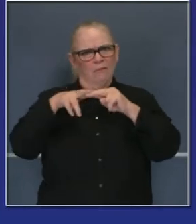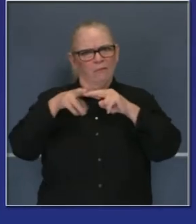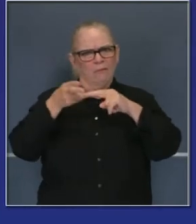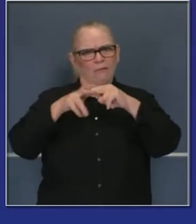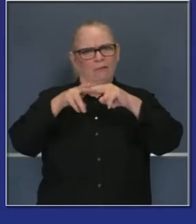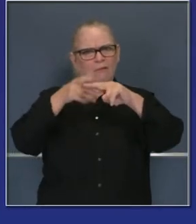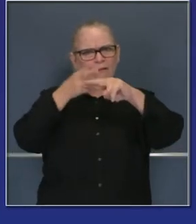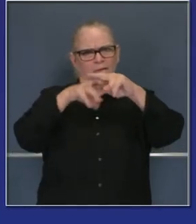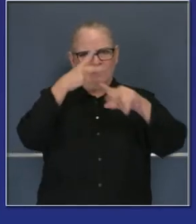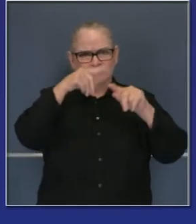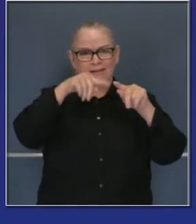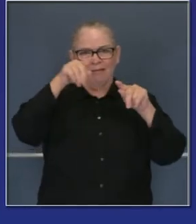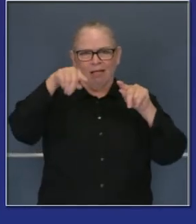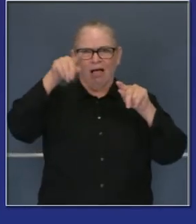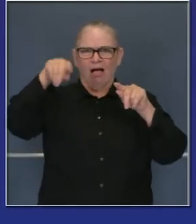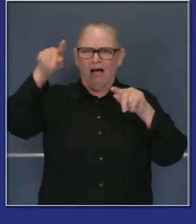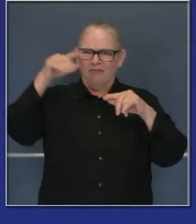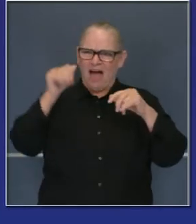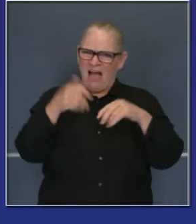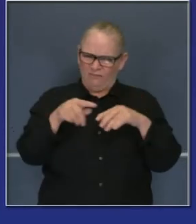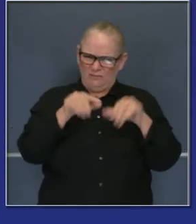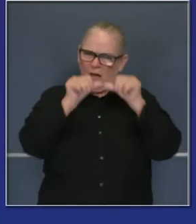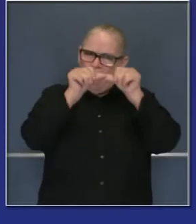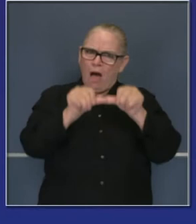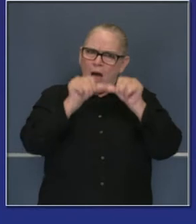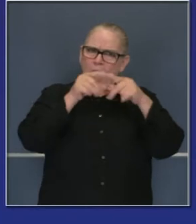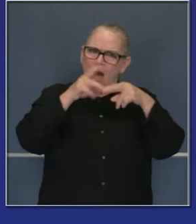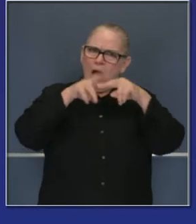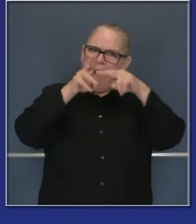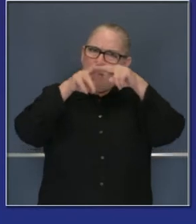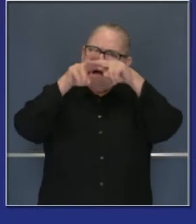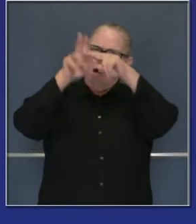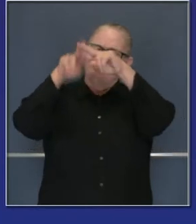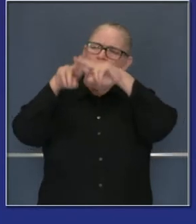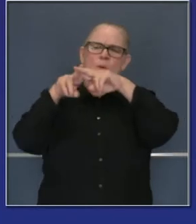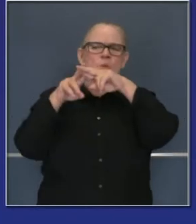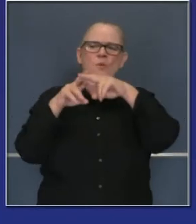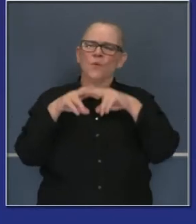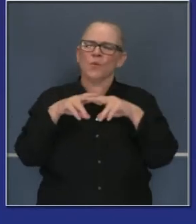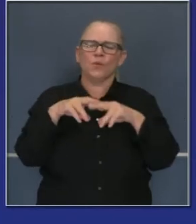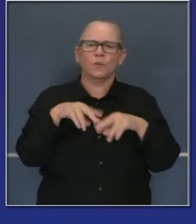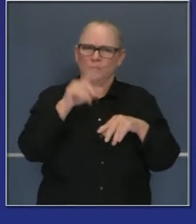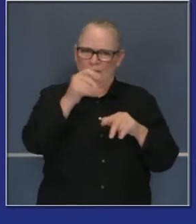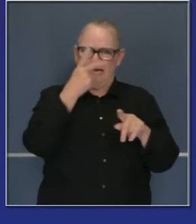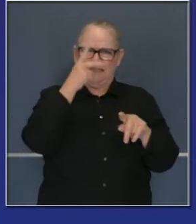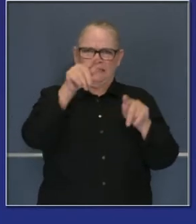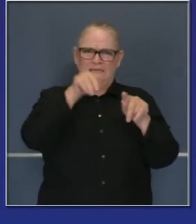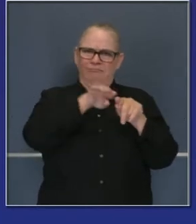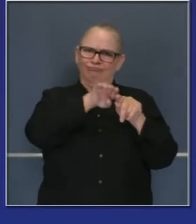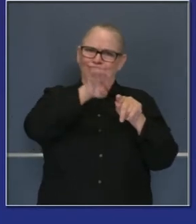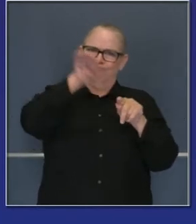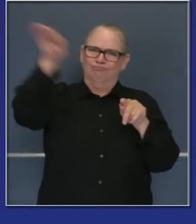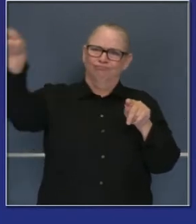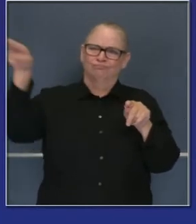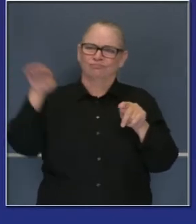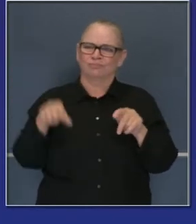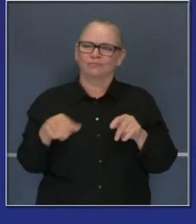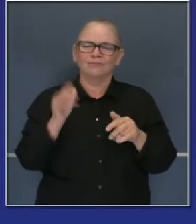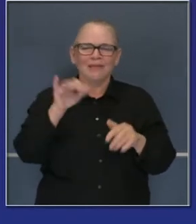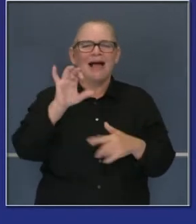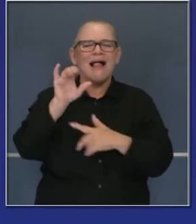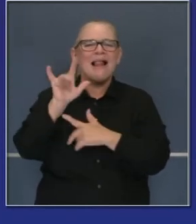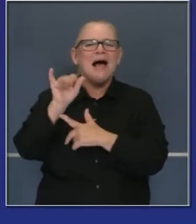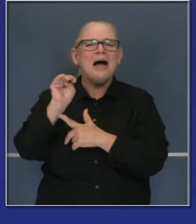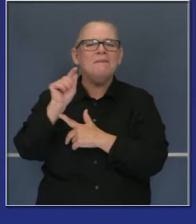se ha visto en las últimas décadas y es una causa directa de la experiencia que tenemos ahora hay un efecto de lo que tenemos que es